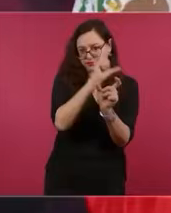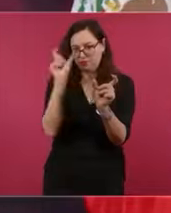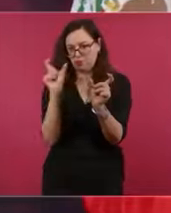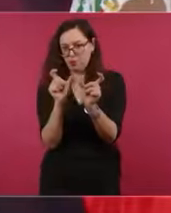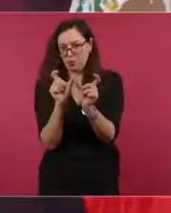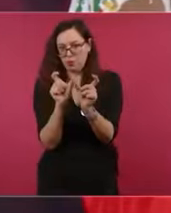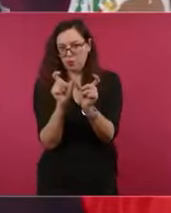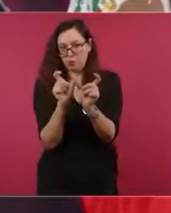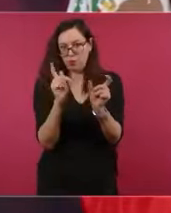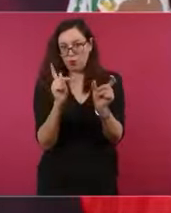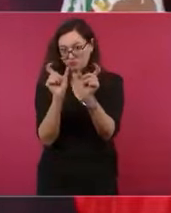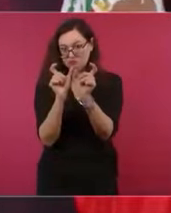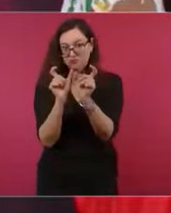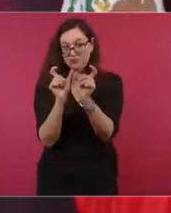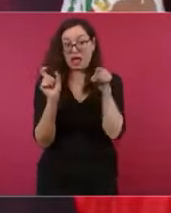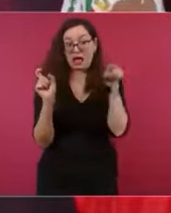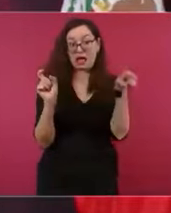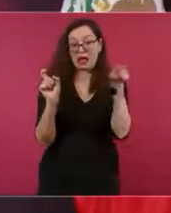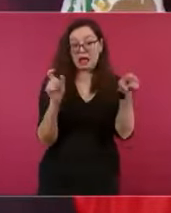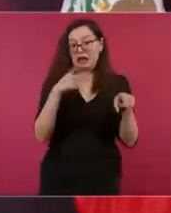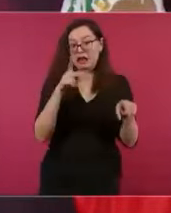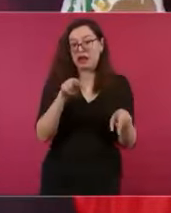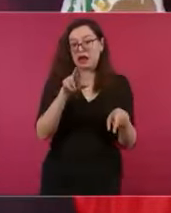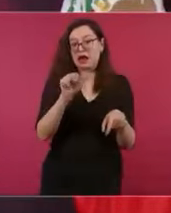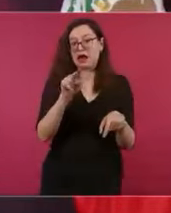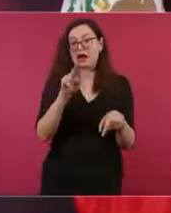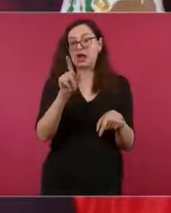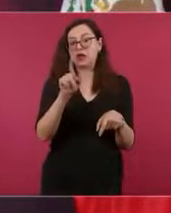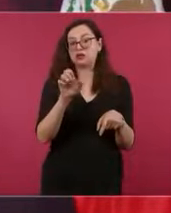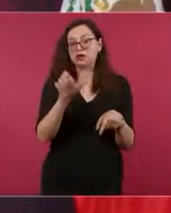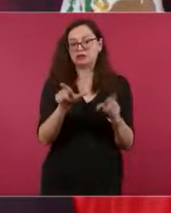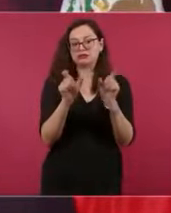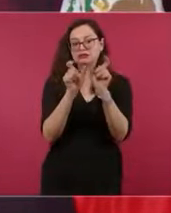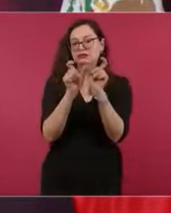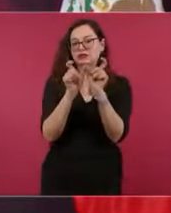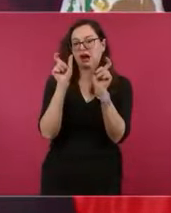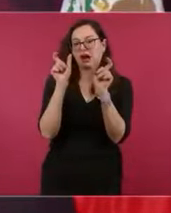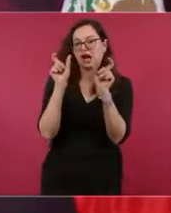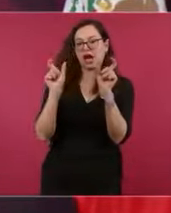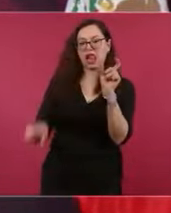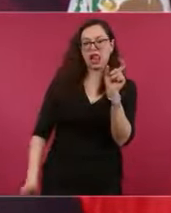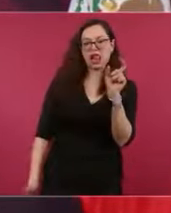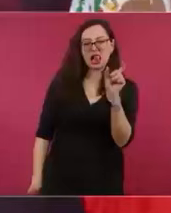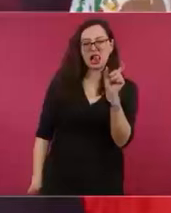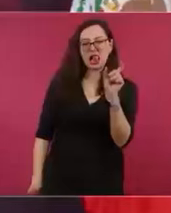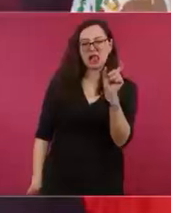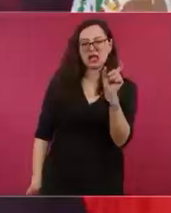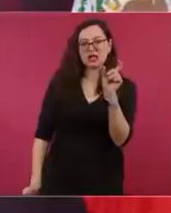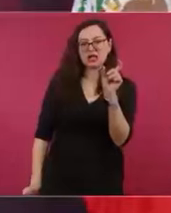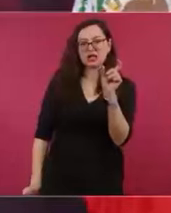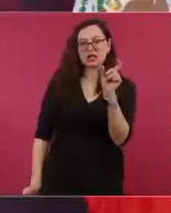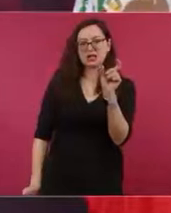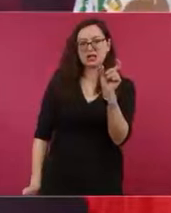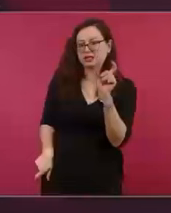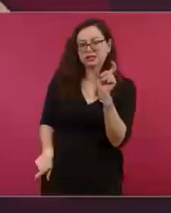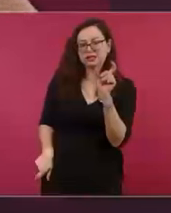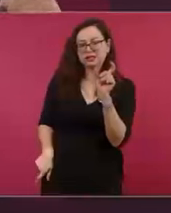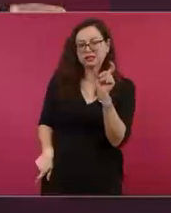un mecanismo para cumplir con las formas y llenar el